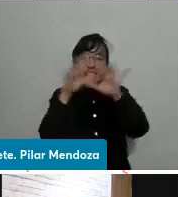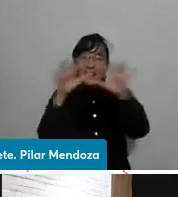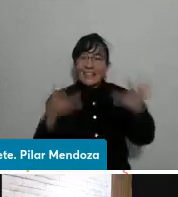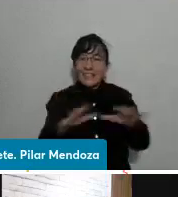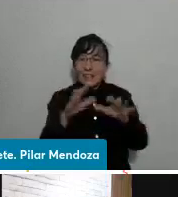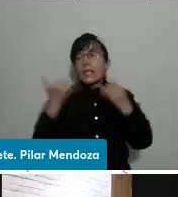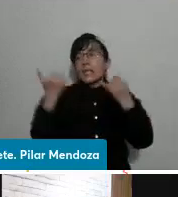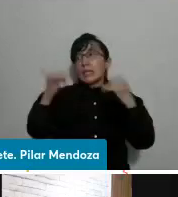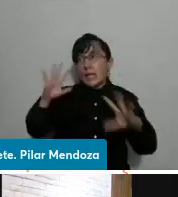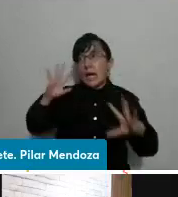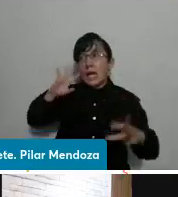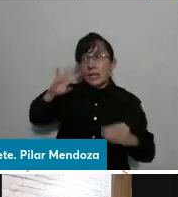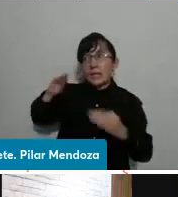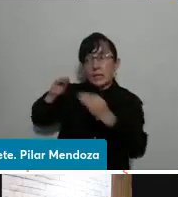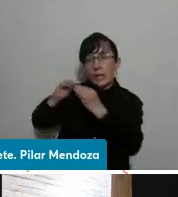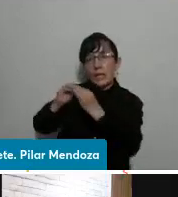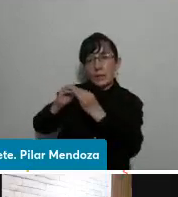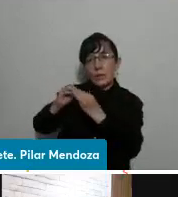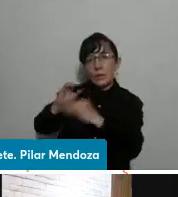la estrategia también de